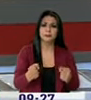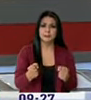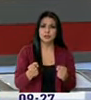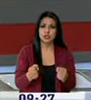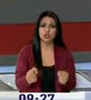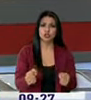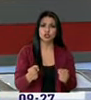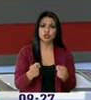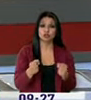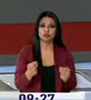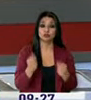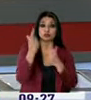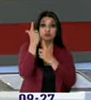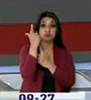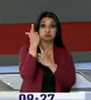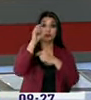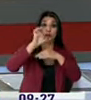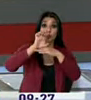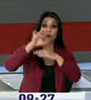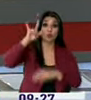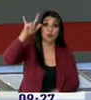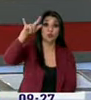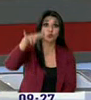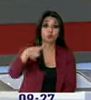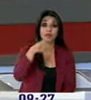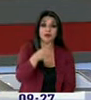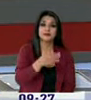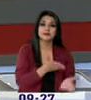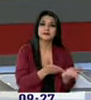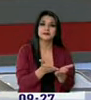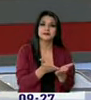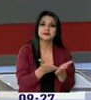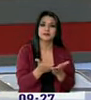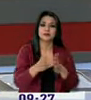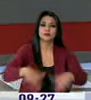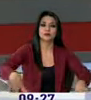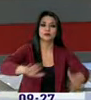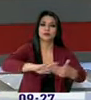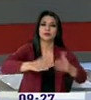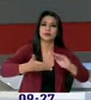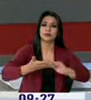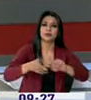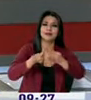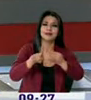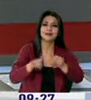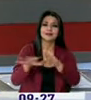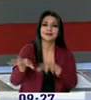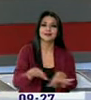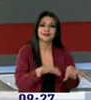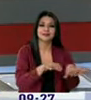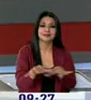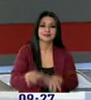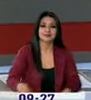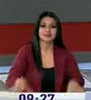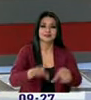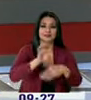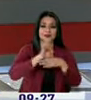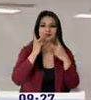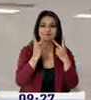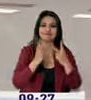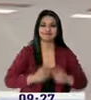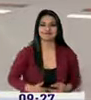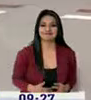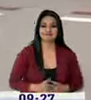pilotos operativas de la Fuerza Aérea Ecuatoriana. Ellas brindarán su servicio a la colectividad en distintos sectores de nuestro país.